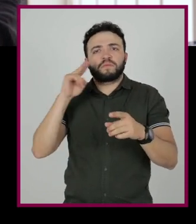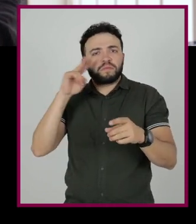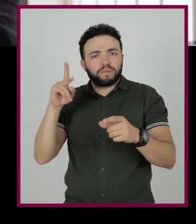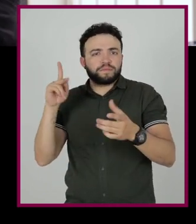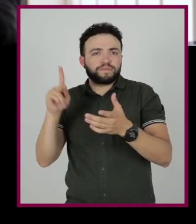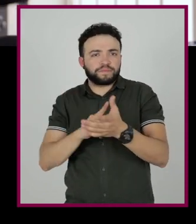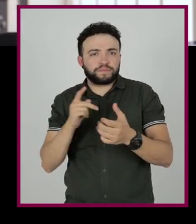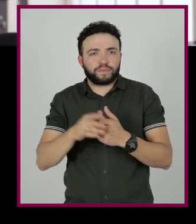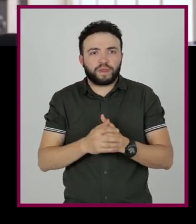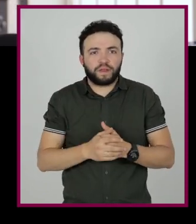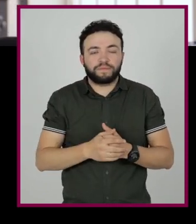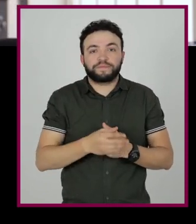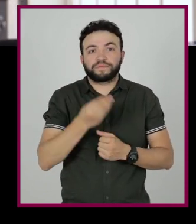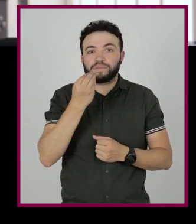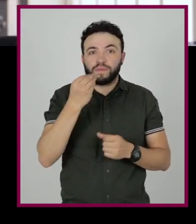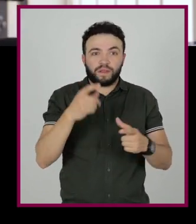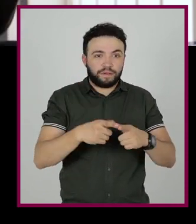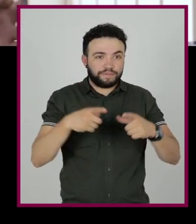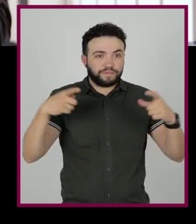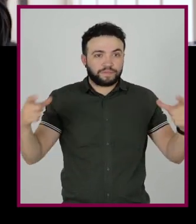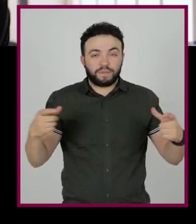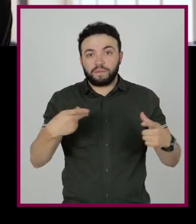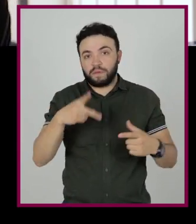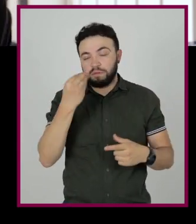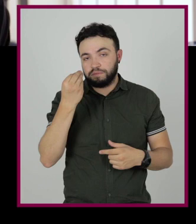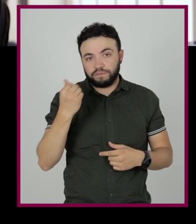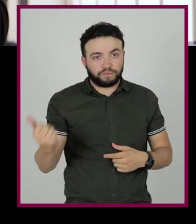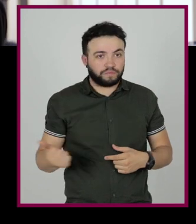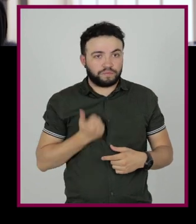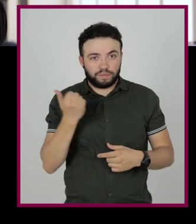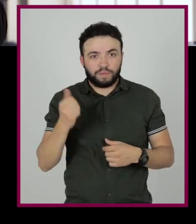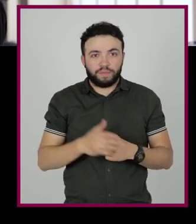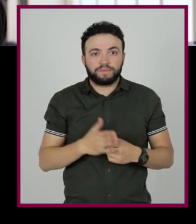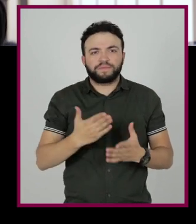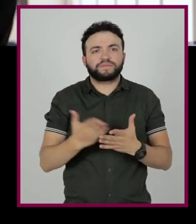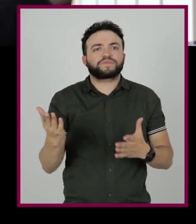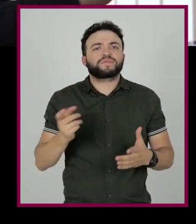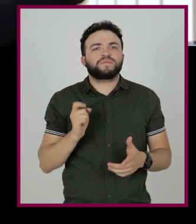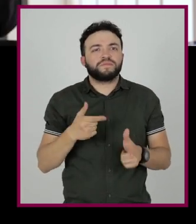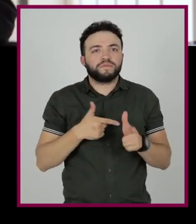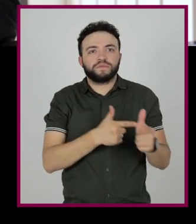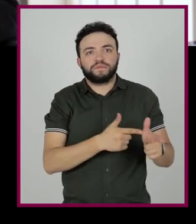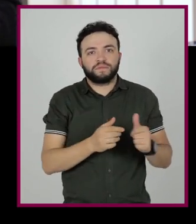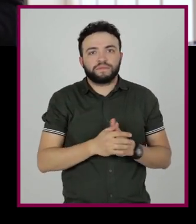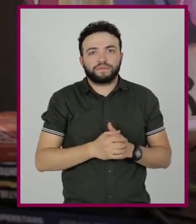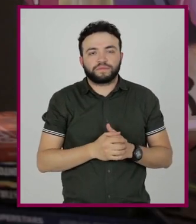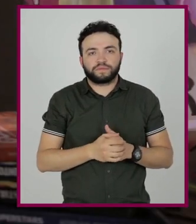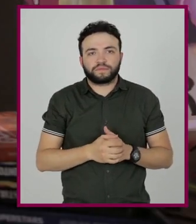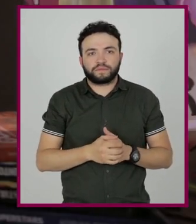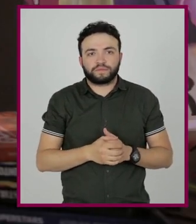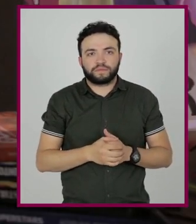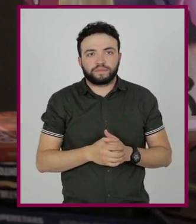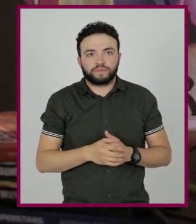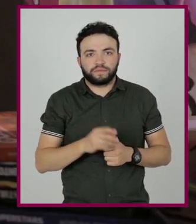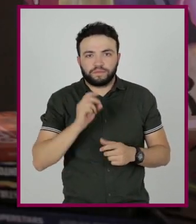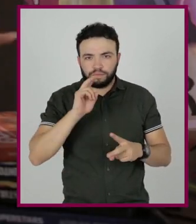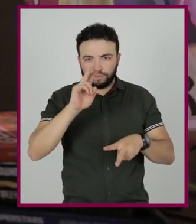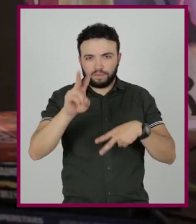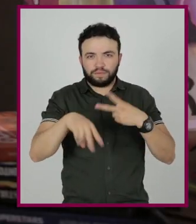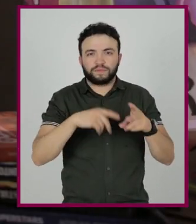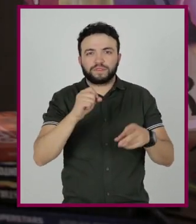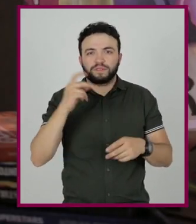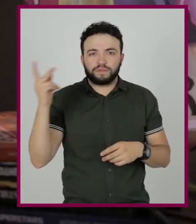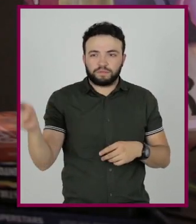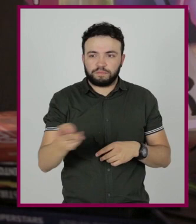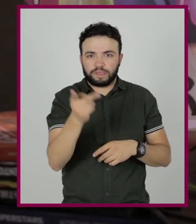Juanma? Súper extenso, pero de mucho provecho. ¿Ahora qué sigue? Pues lanzarnos a hacer